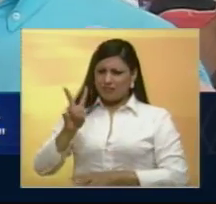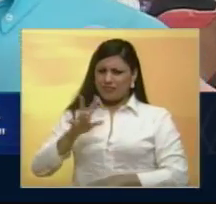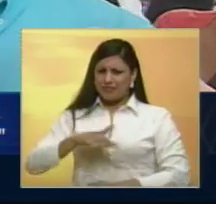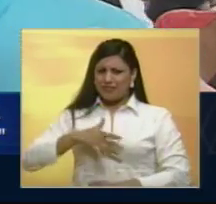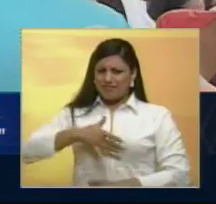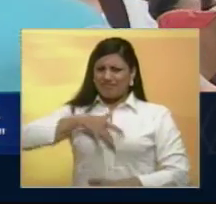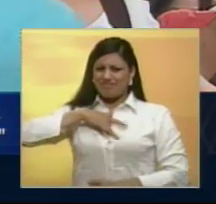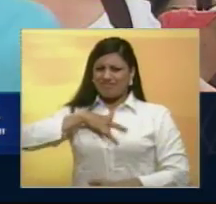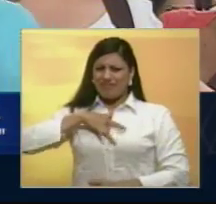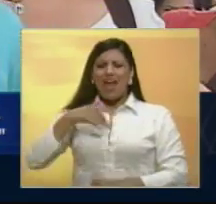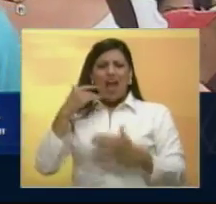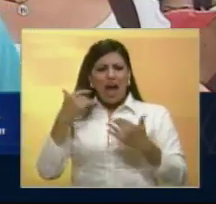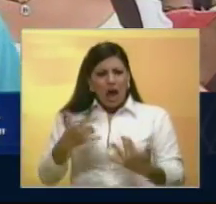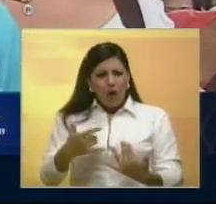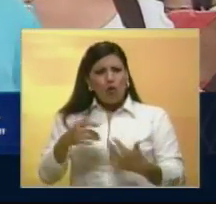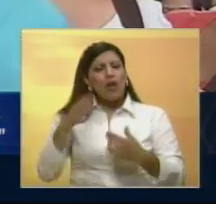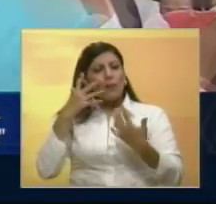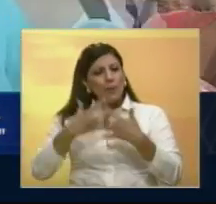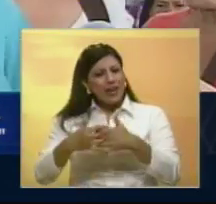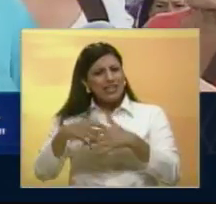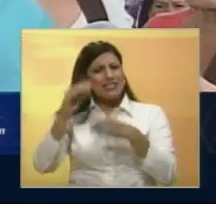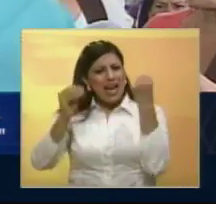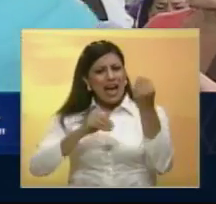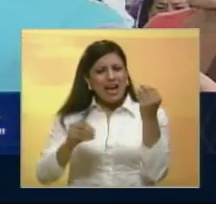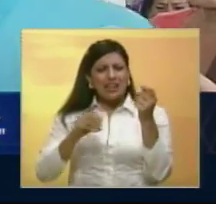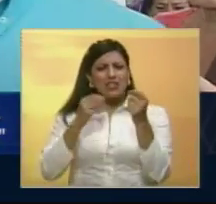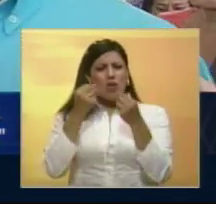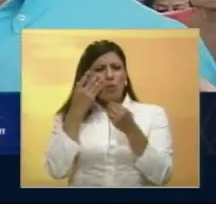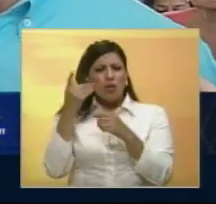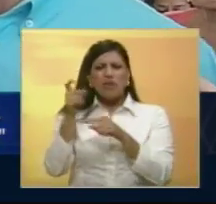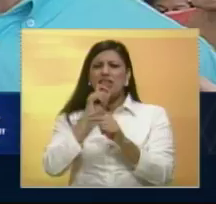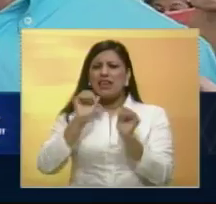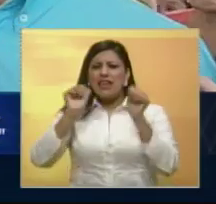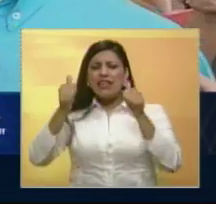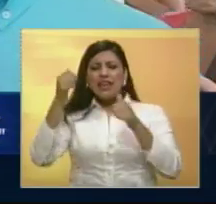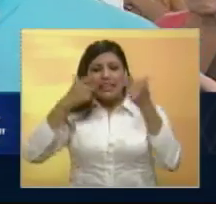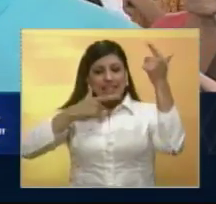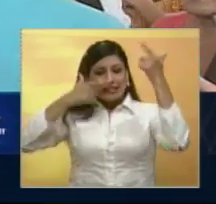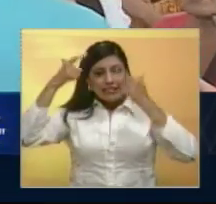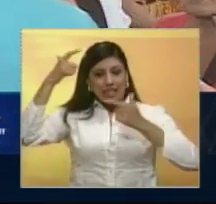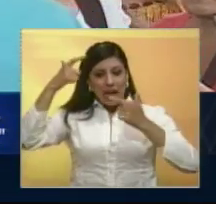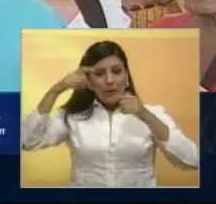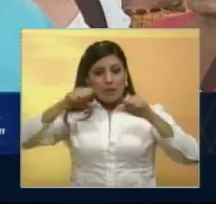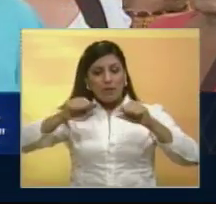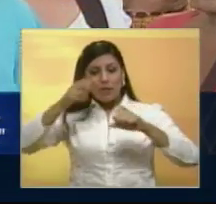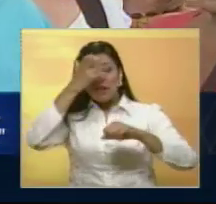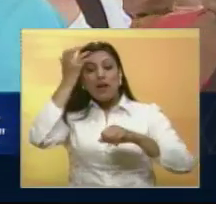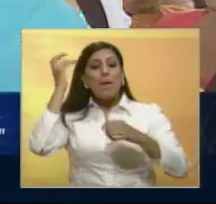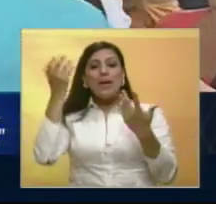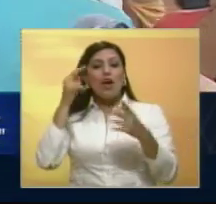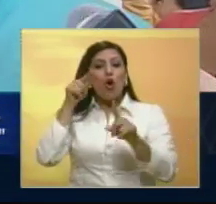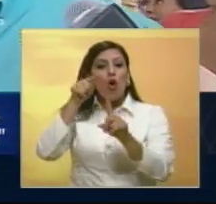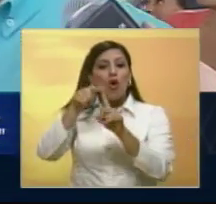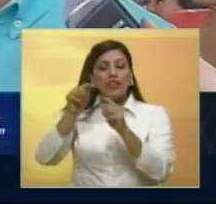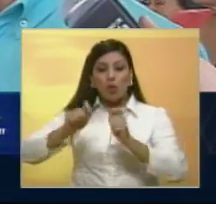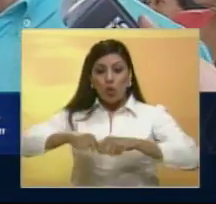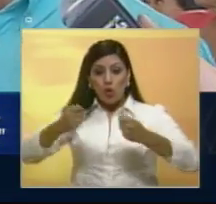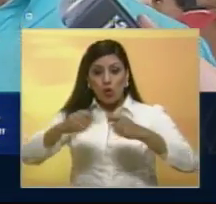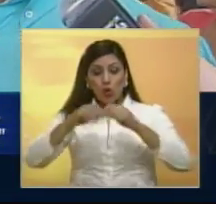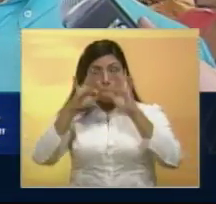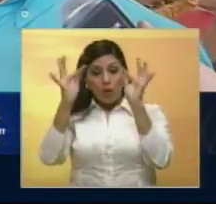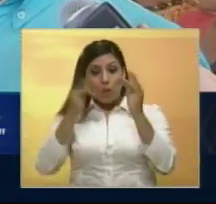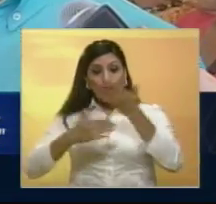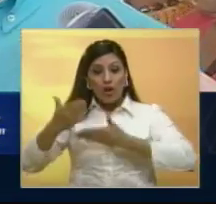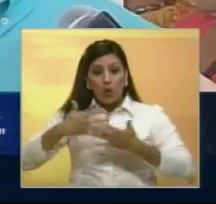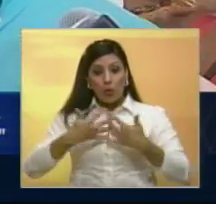las expropiaciones de empresas comenzaron bajo la gestión de Hugo Chávez y aseguró que estas tenían solo la finalidad de destruir el modelo